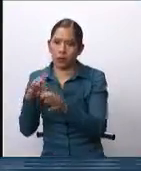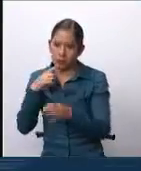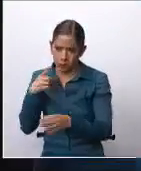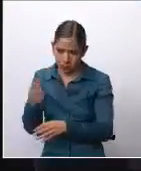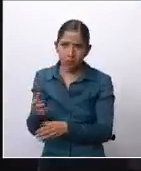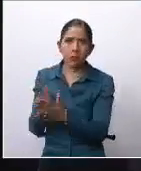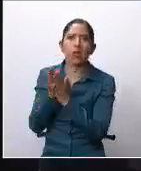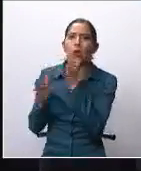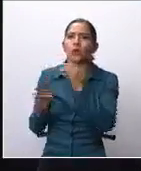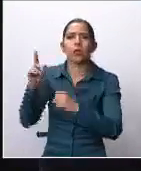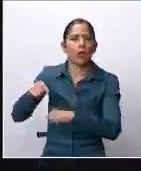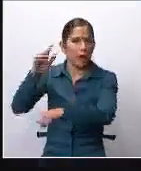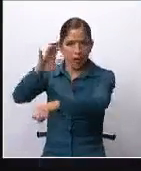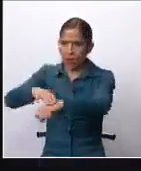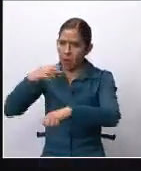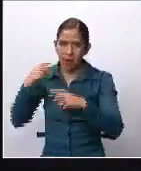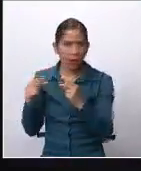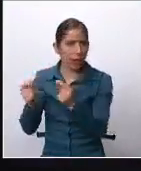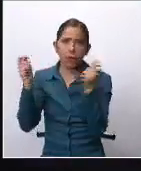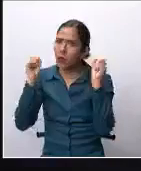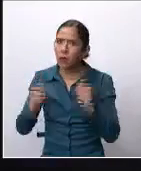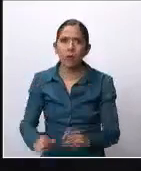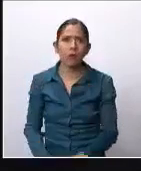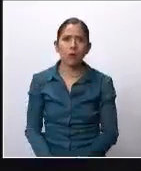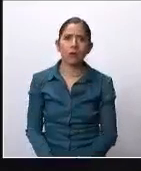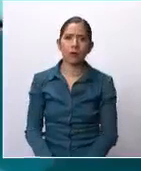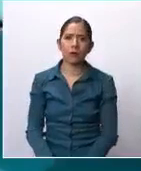sean convocados de forma inmediata.